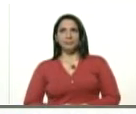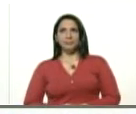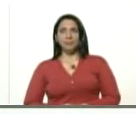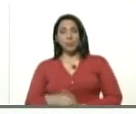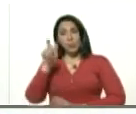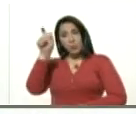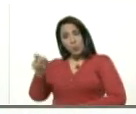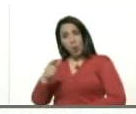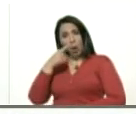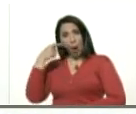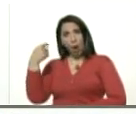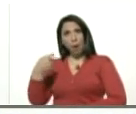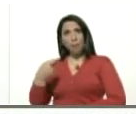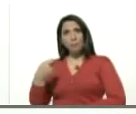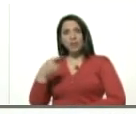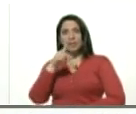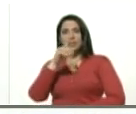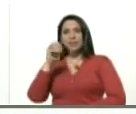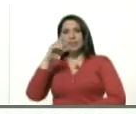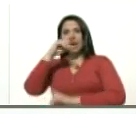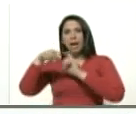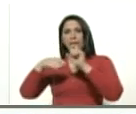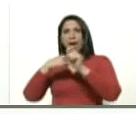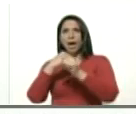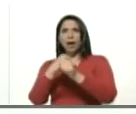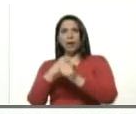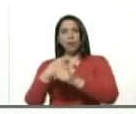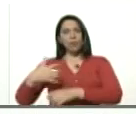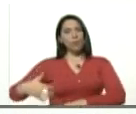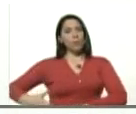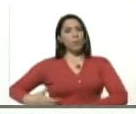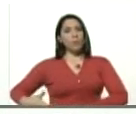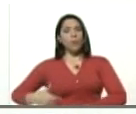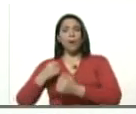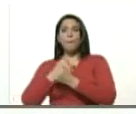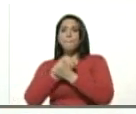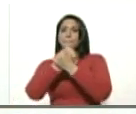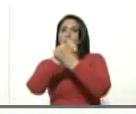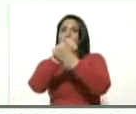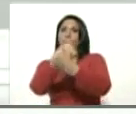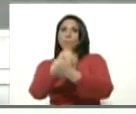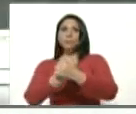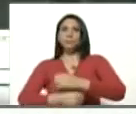Aquiles Nasoa, 100 años. De humor y amor.